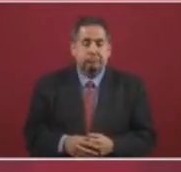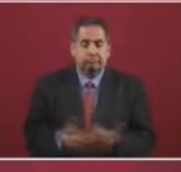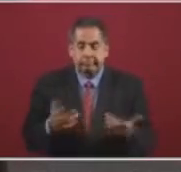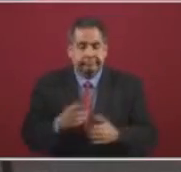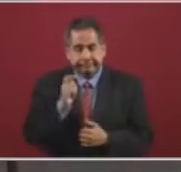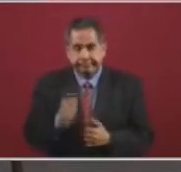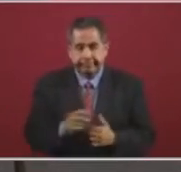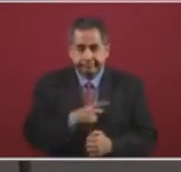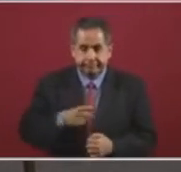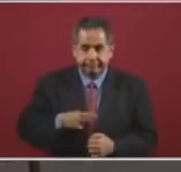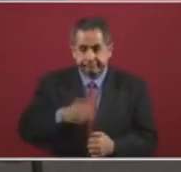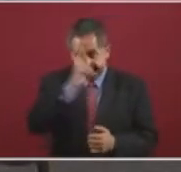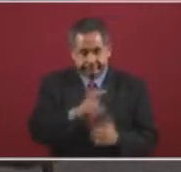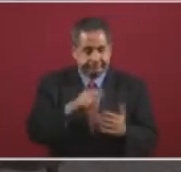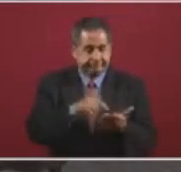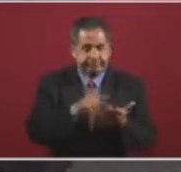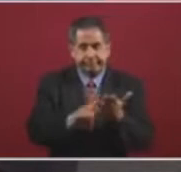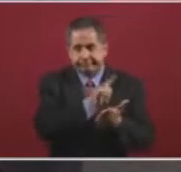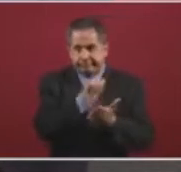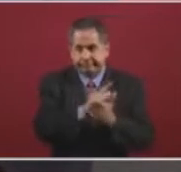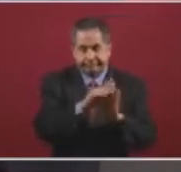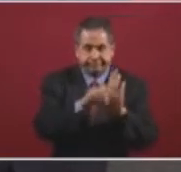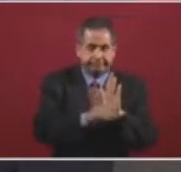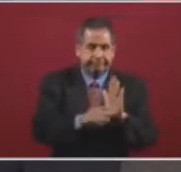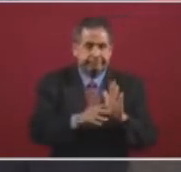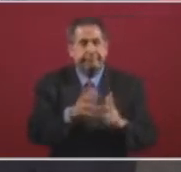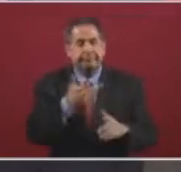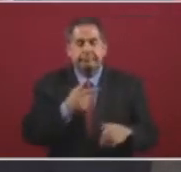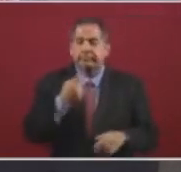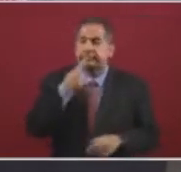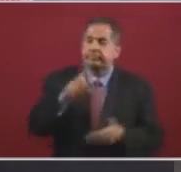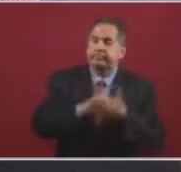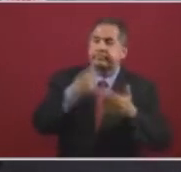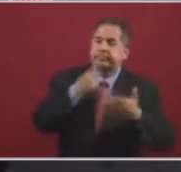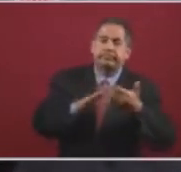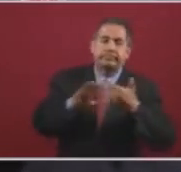Tenemos que ser respetuosos de la legalidad y del derecho de amparo. O sea,